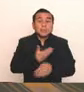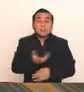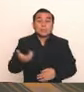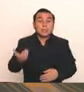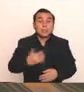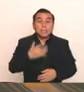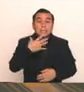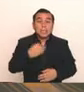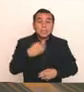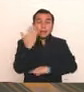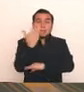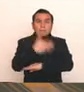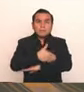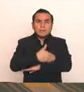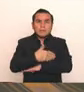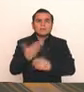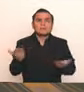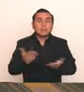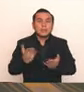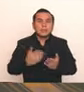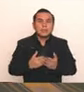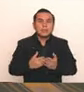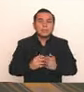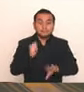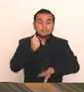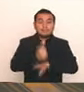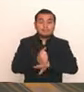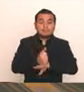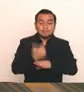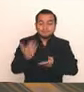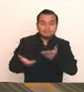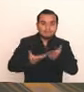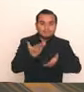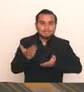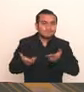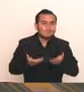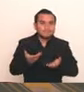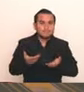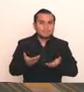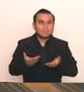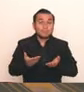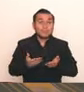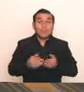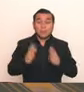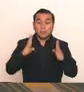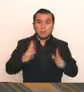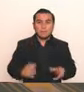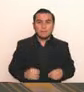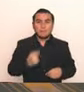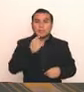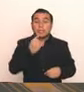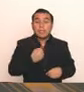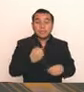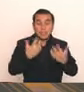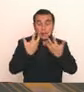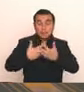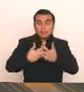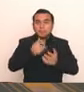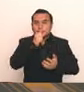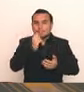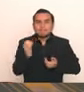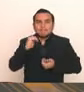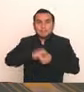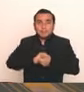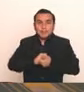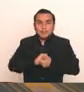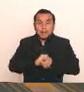mercancía de las fronteras con la activación del comité técnico de facilitación de comercio en el gobierno en conjunto con el sector privado asegurar el